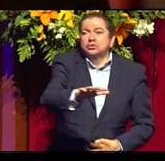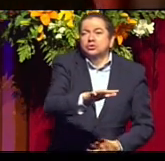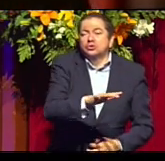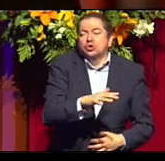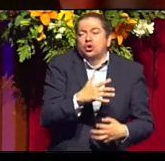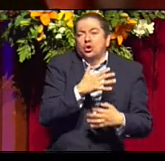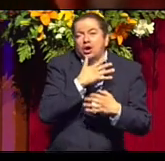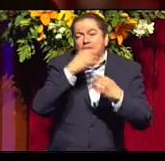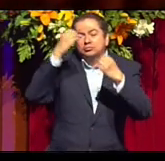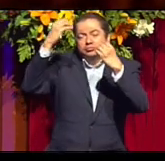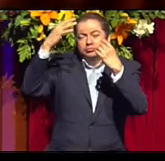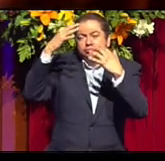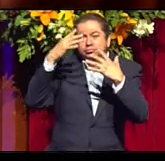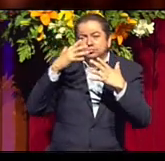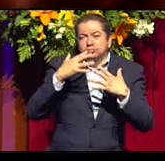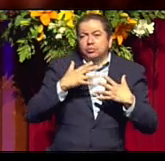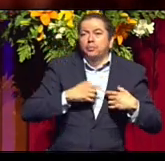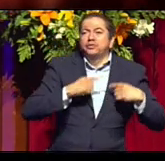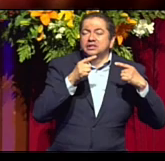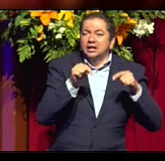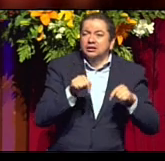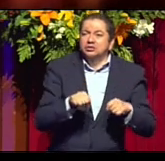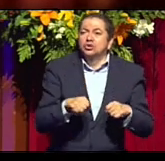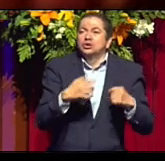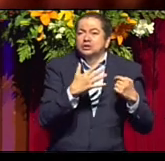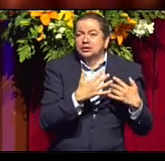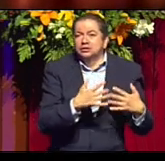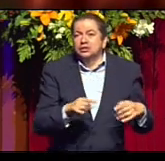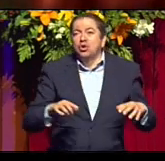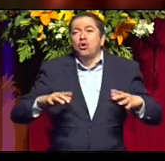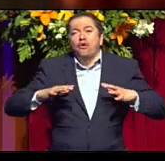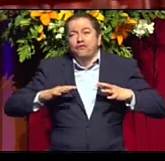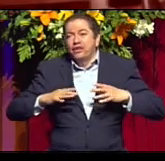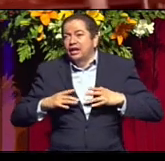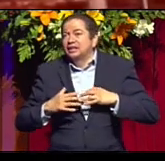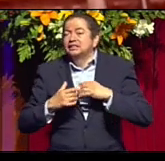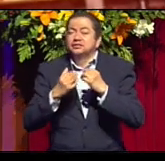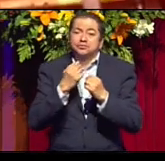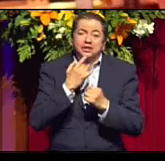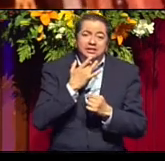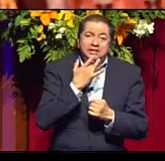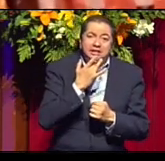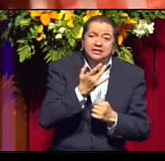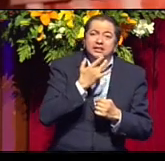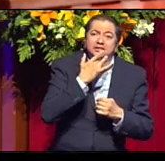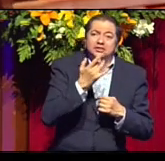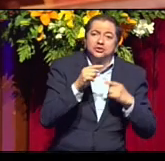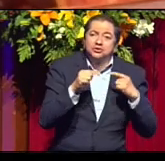noble, feliz y sencilla.